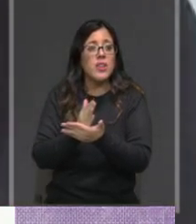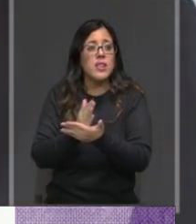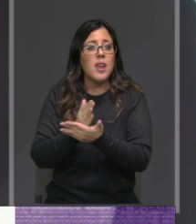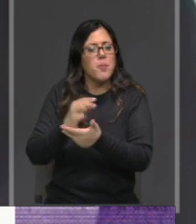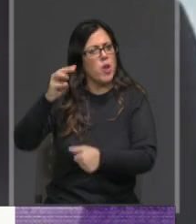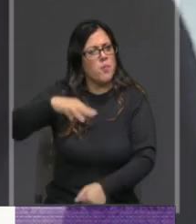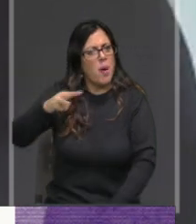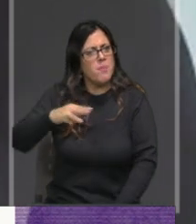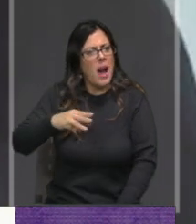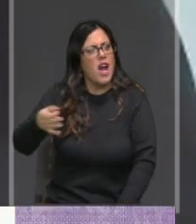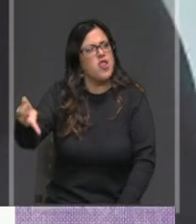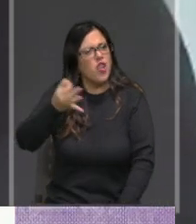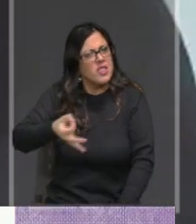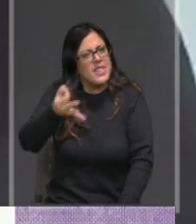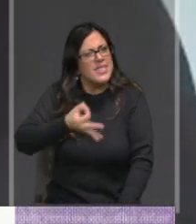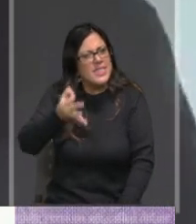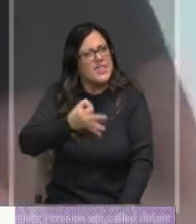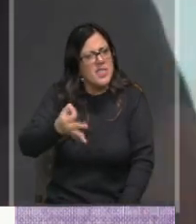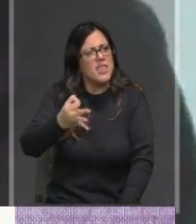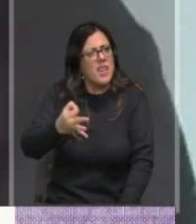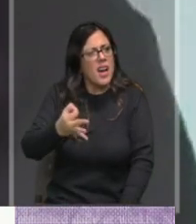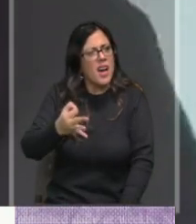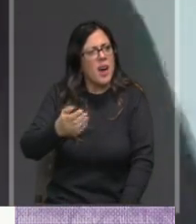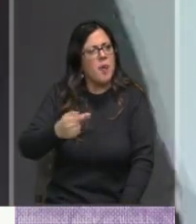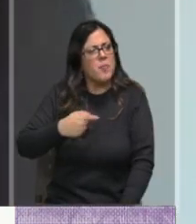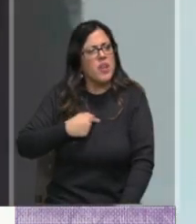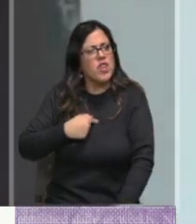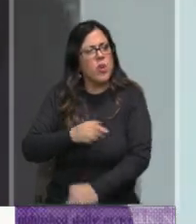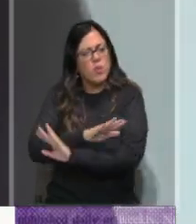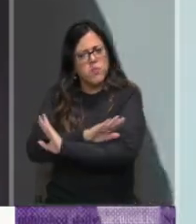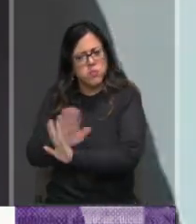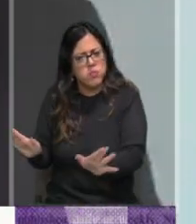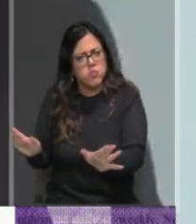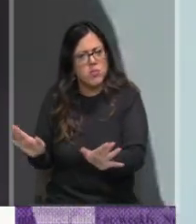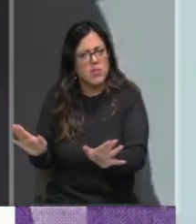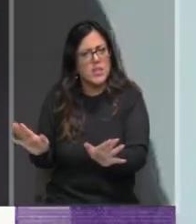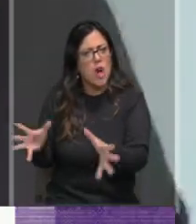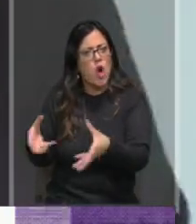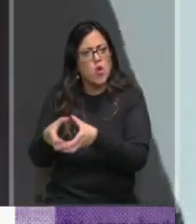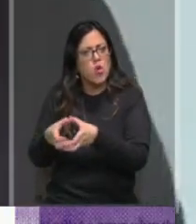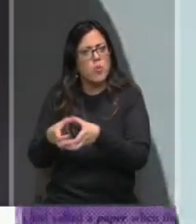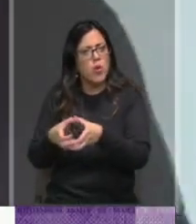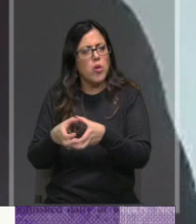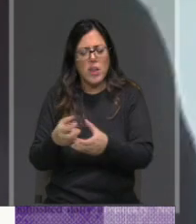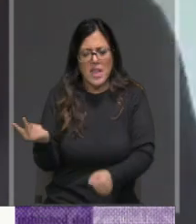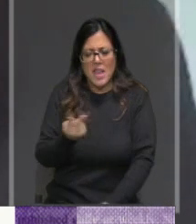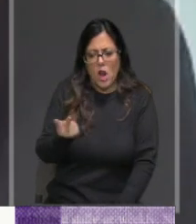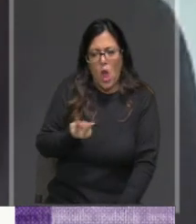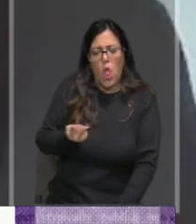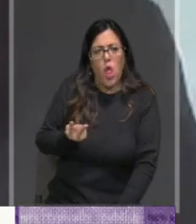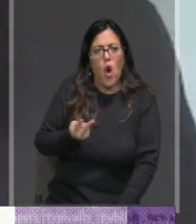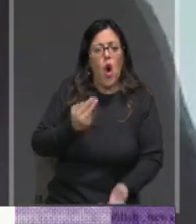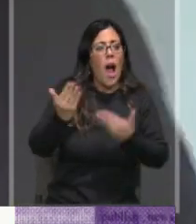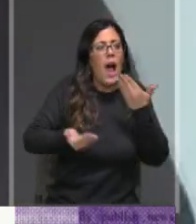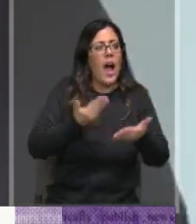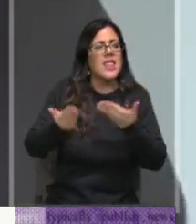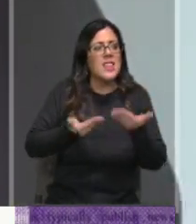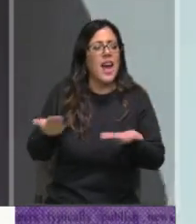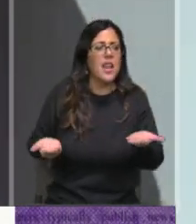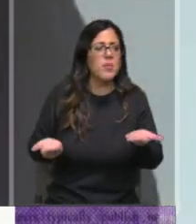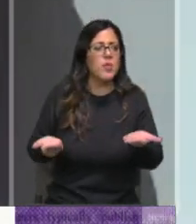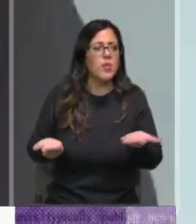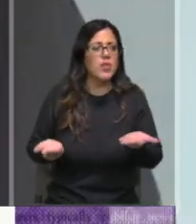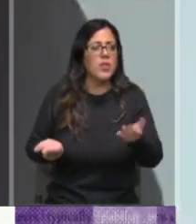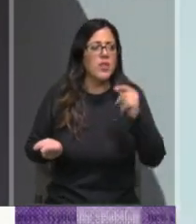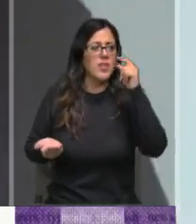insistirnos mucho para que yo deje mi conjunto, para que Lucía cantara conmigo y yo con ella. ¿Conjunto? Sí, conjunto.